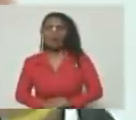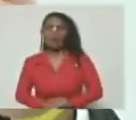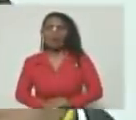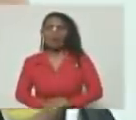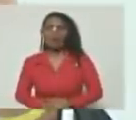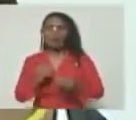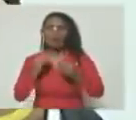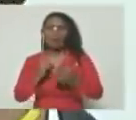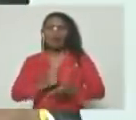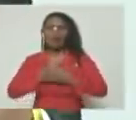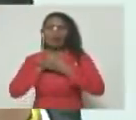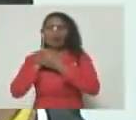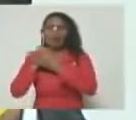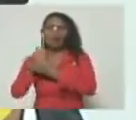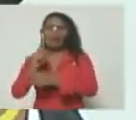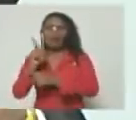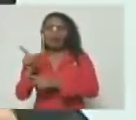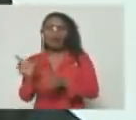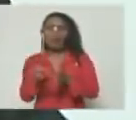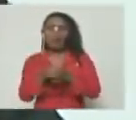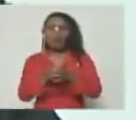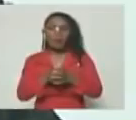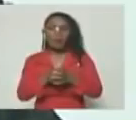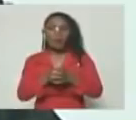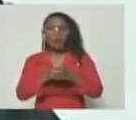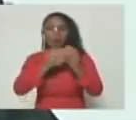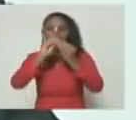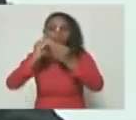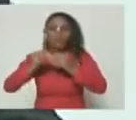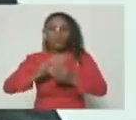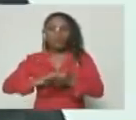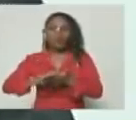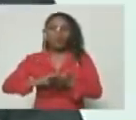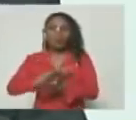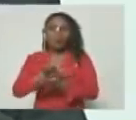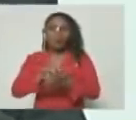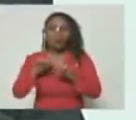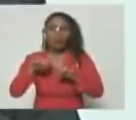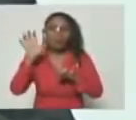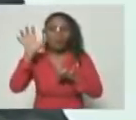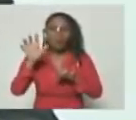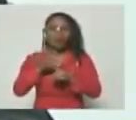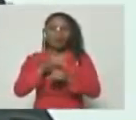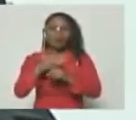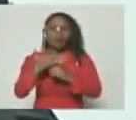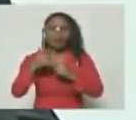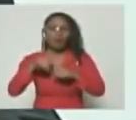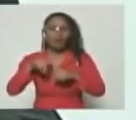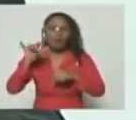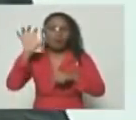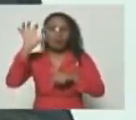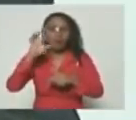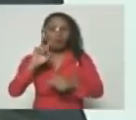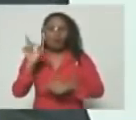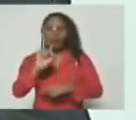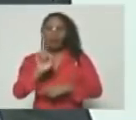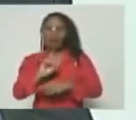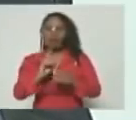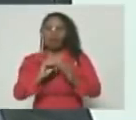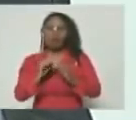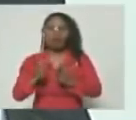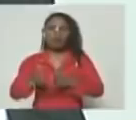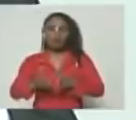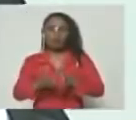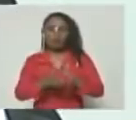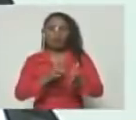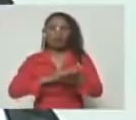para ayudar allí desde las comisiones, ayudar y enderezar la situación del país. Porque la situación del país no se va a enderezar ni la